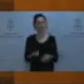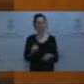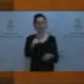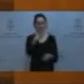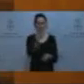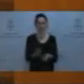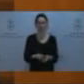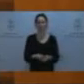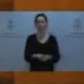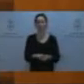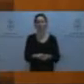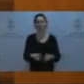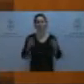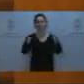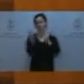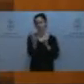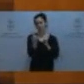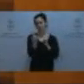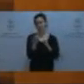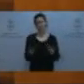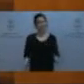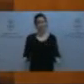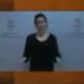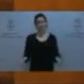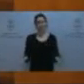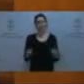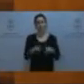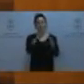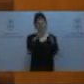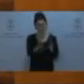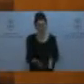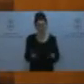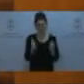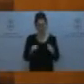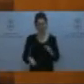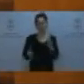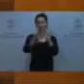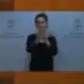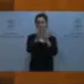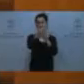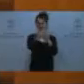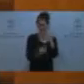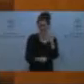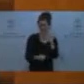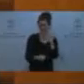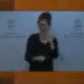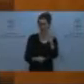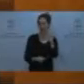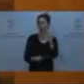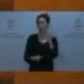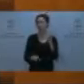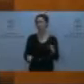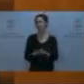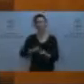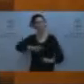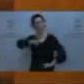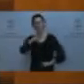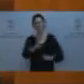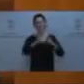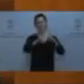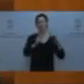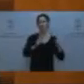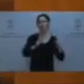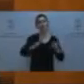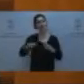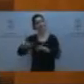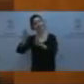decir. Ninguno. Lo que pasa es que ustedes con esta ley, lo que hacen es palo a los asturianos y agua a los